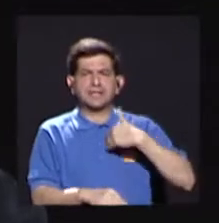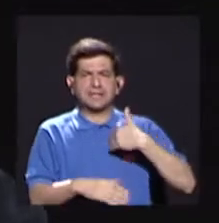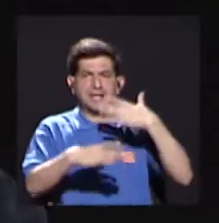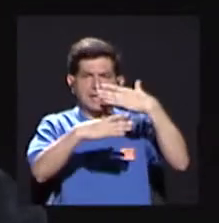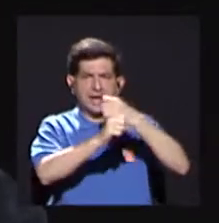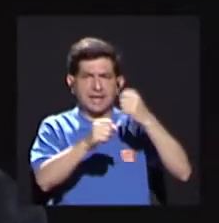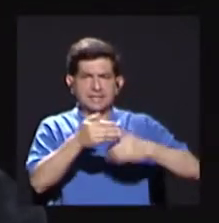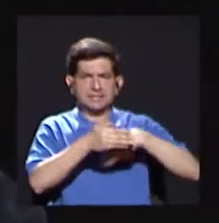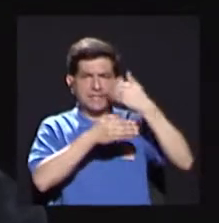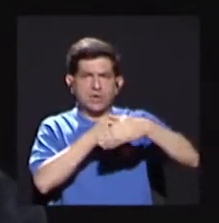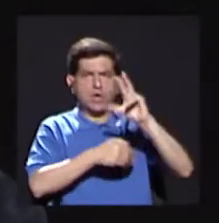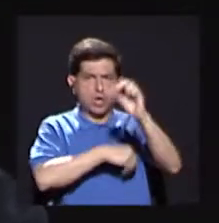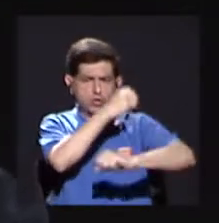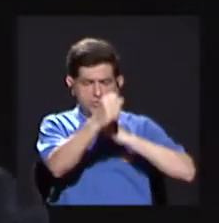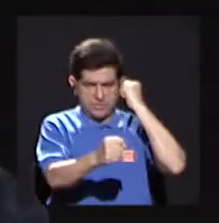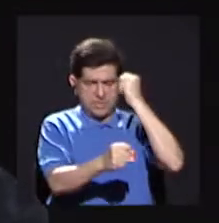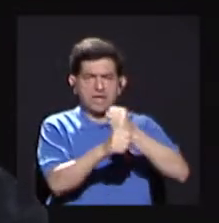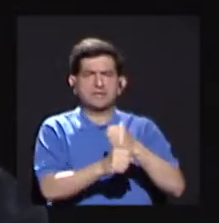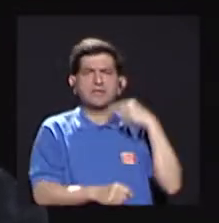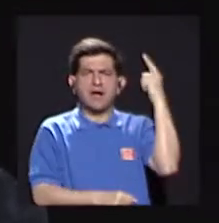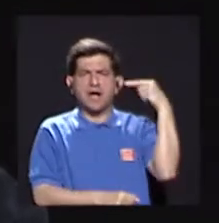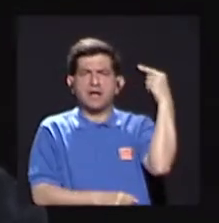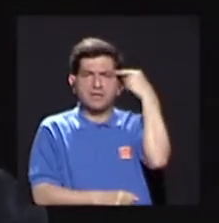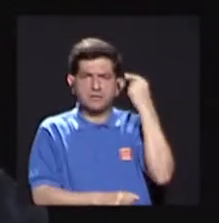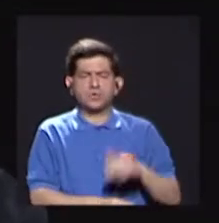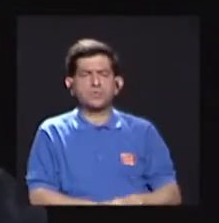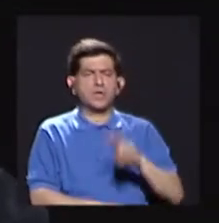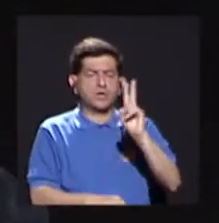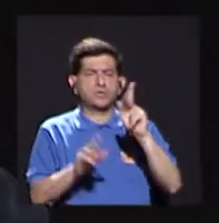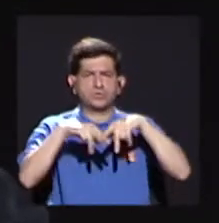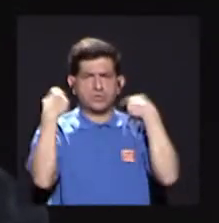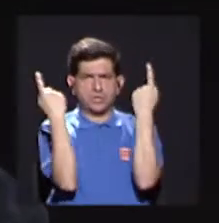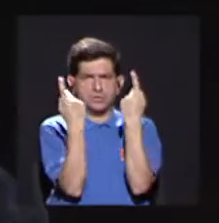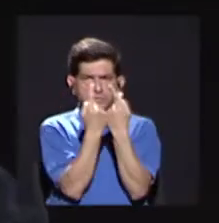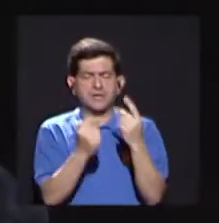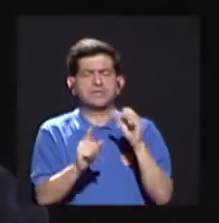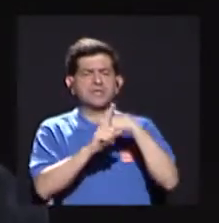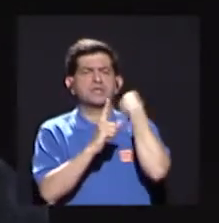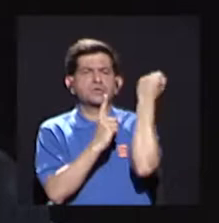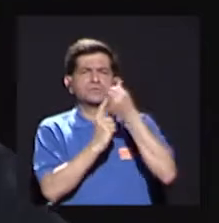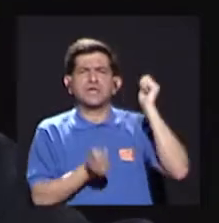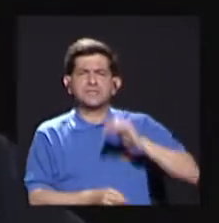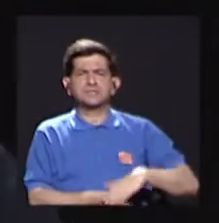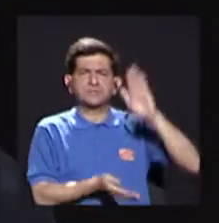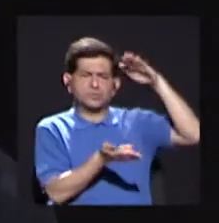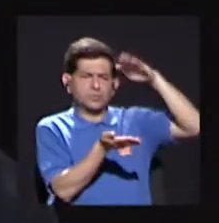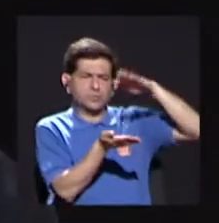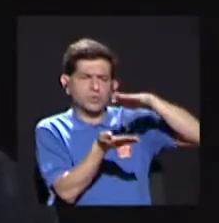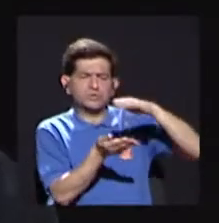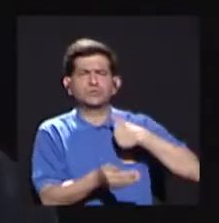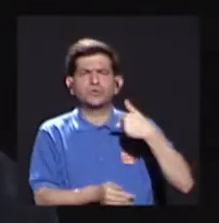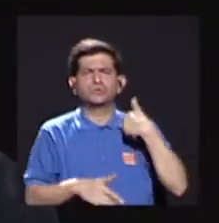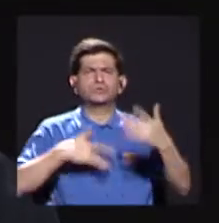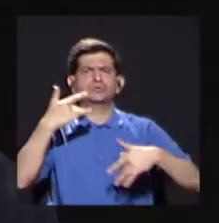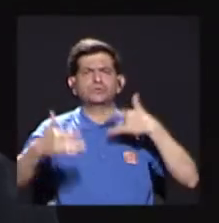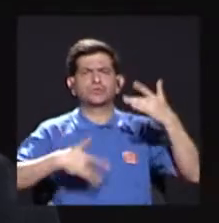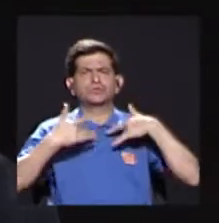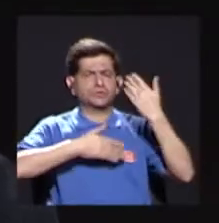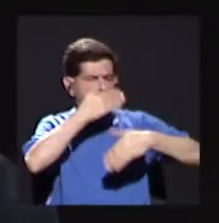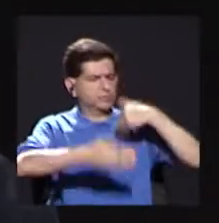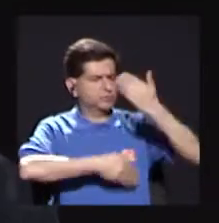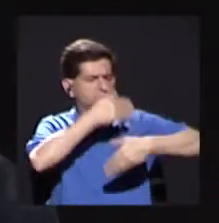hacerse después de 30 años de gobiernos y partidistas en decadencia yo siento que el